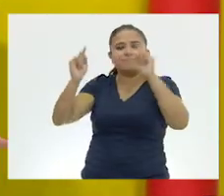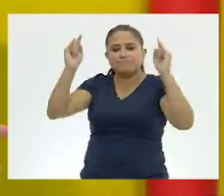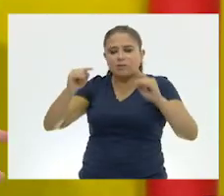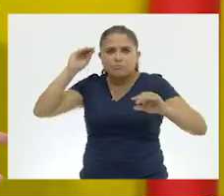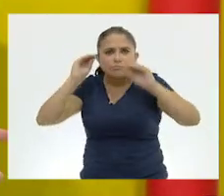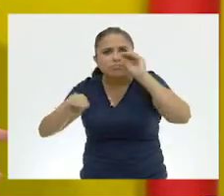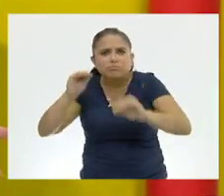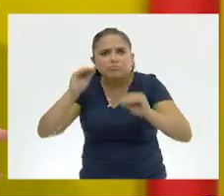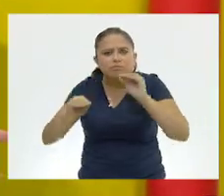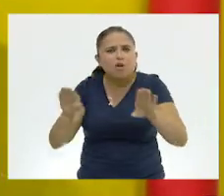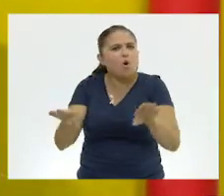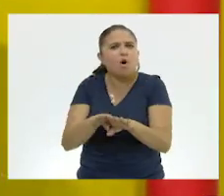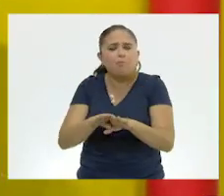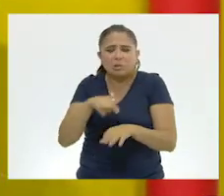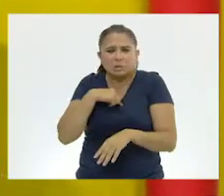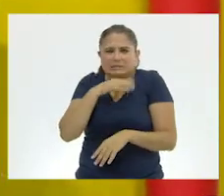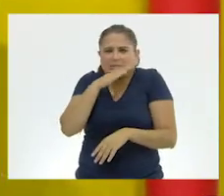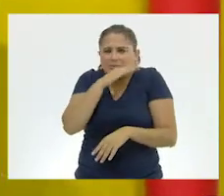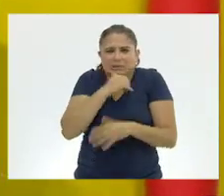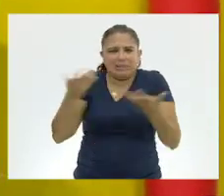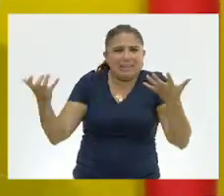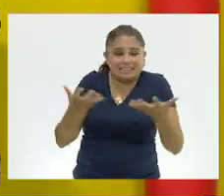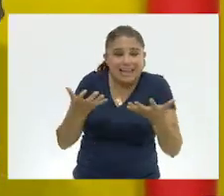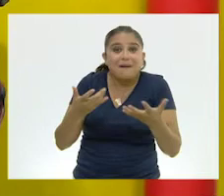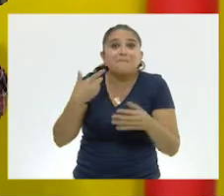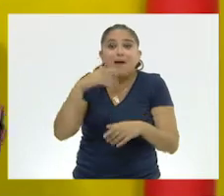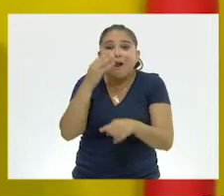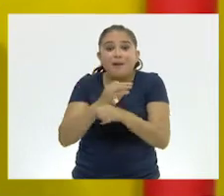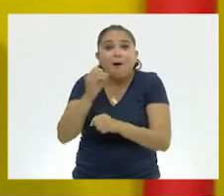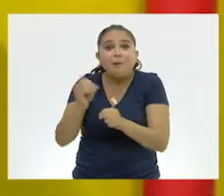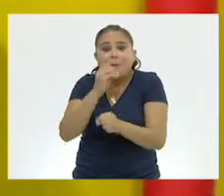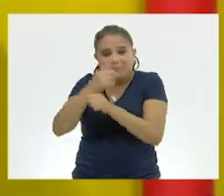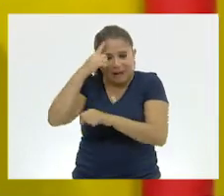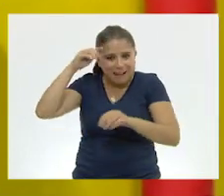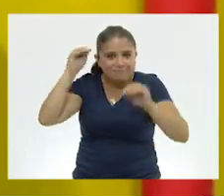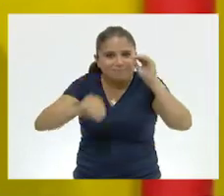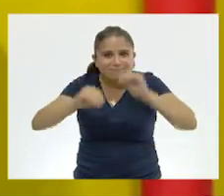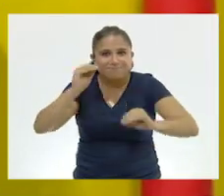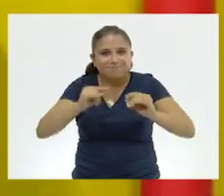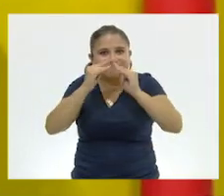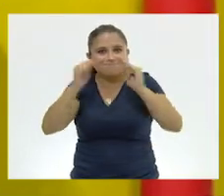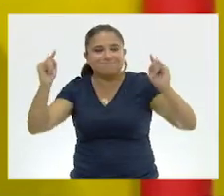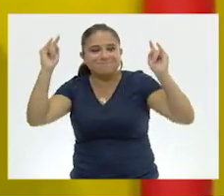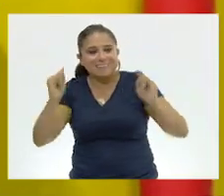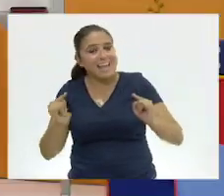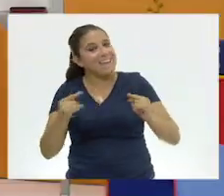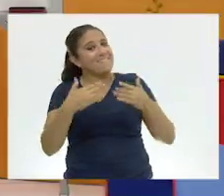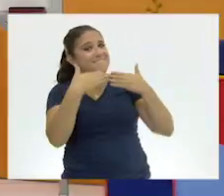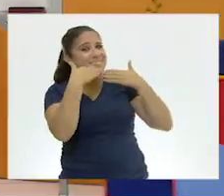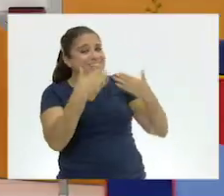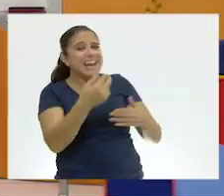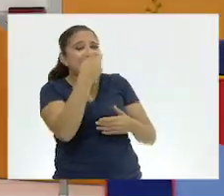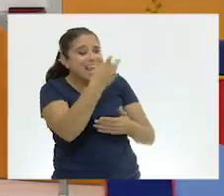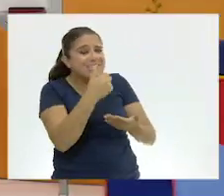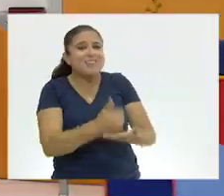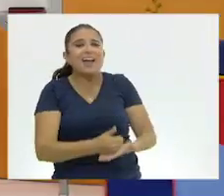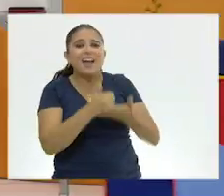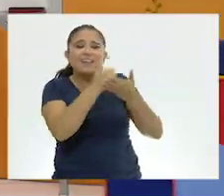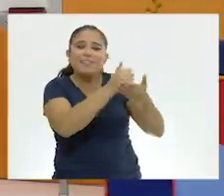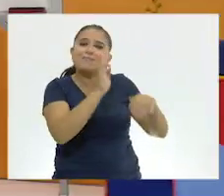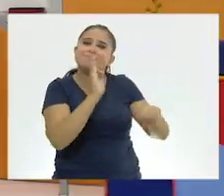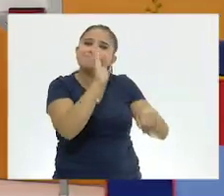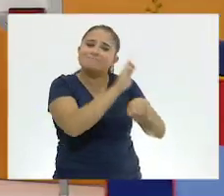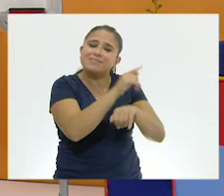campaña. Nunca he podido hacerlo, pero creo que esta es una excelente oportunidad. Me alegra ver que tomes decisiones que te ayuden